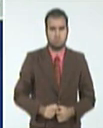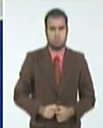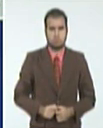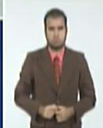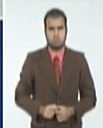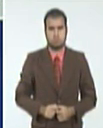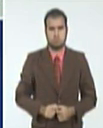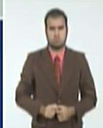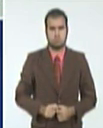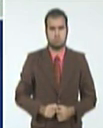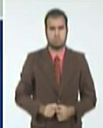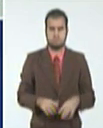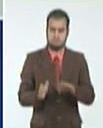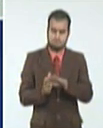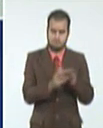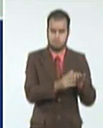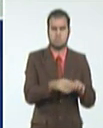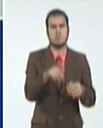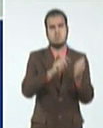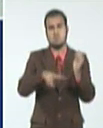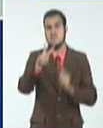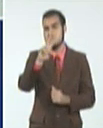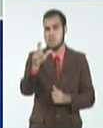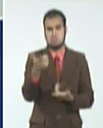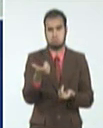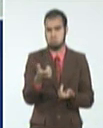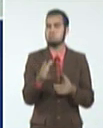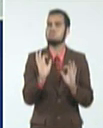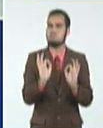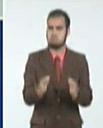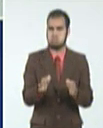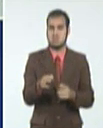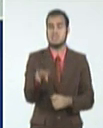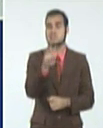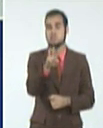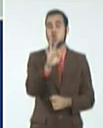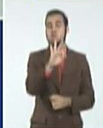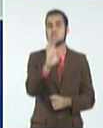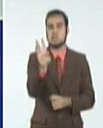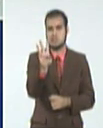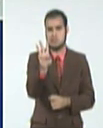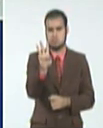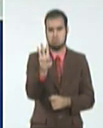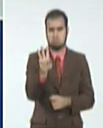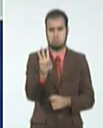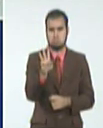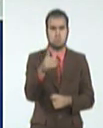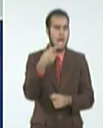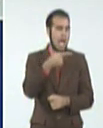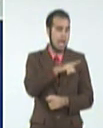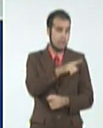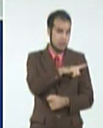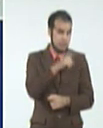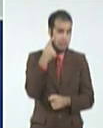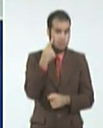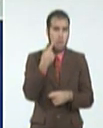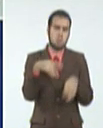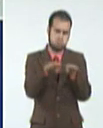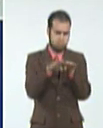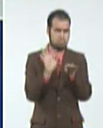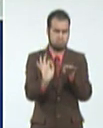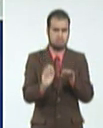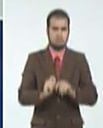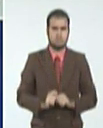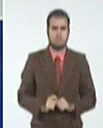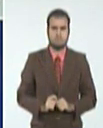Villa Clara una cifra similar, 383, uno menos que el día anterior, más del 60%